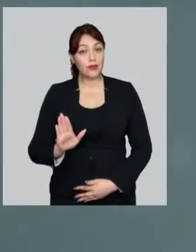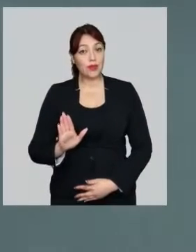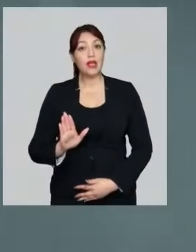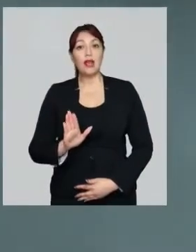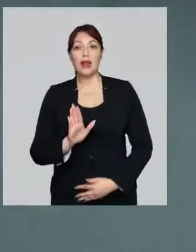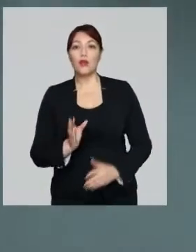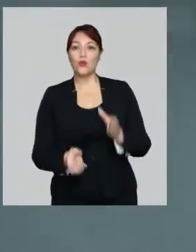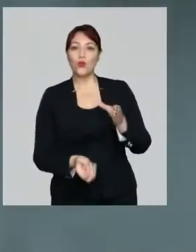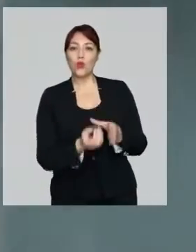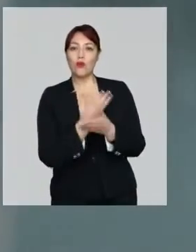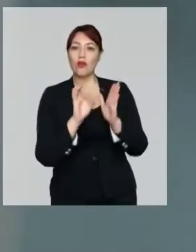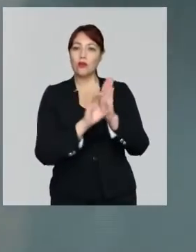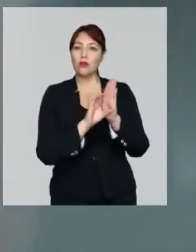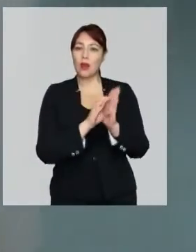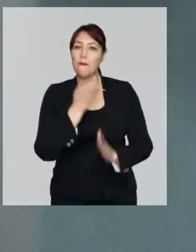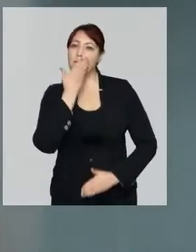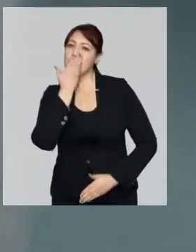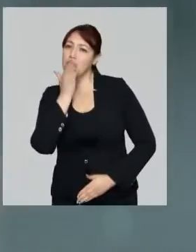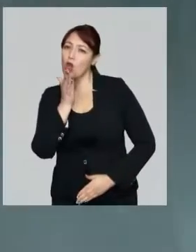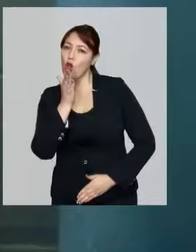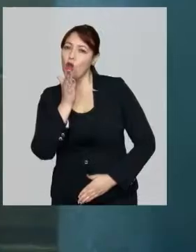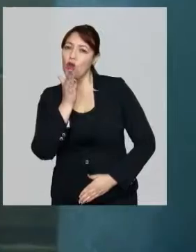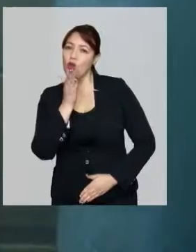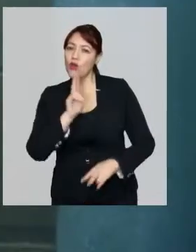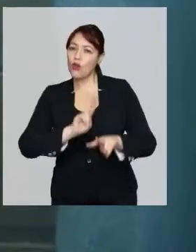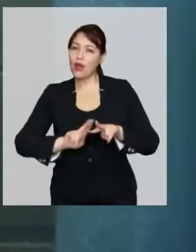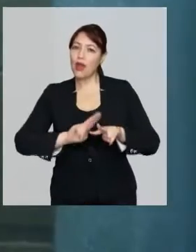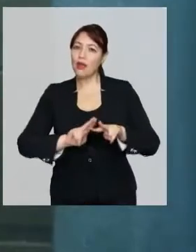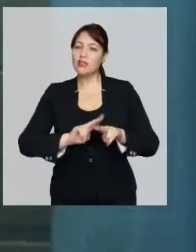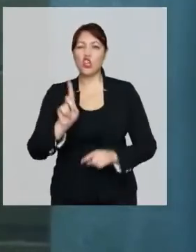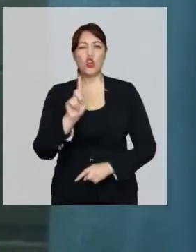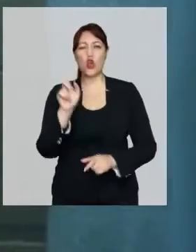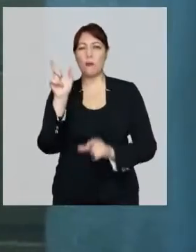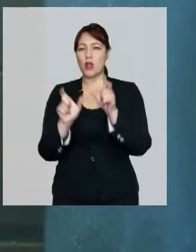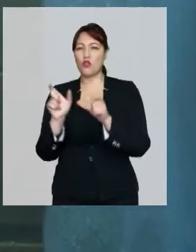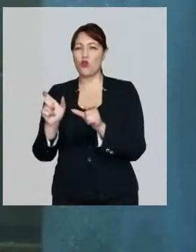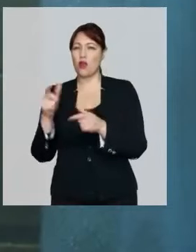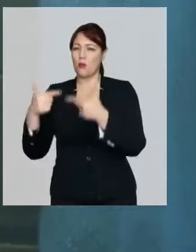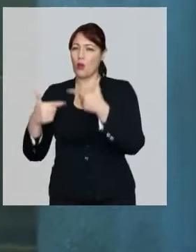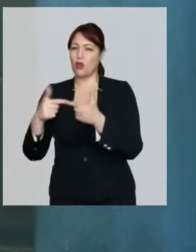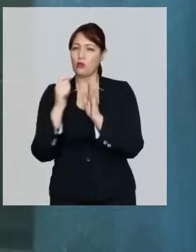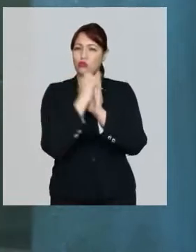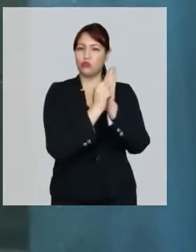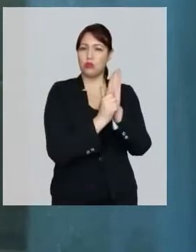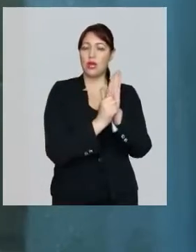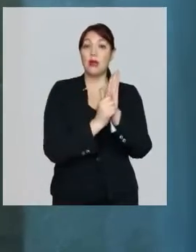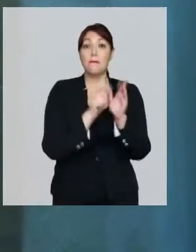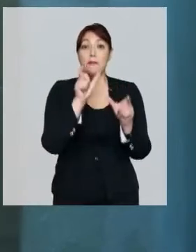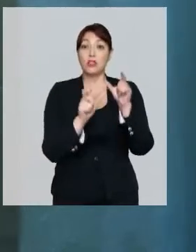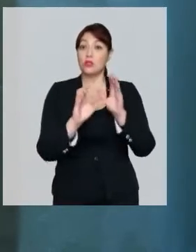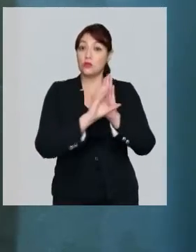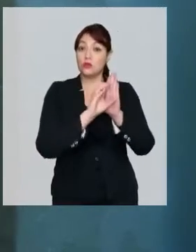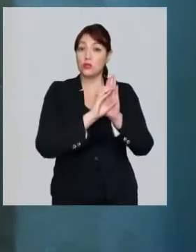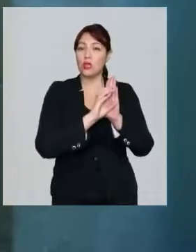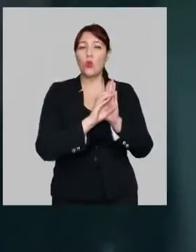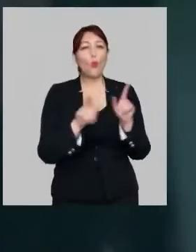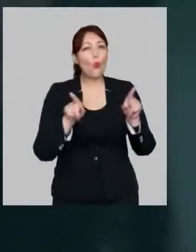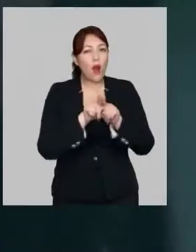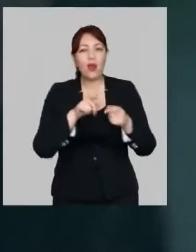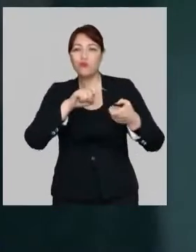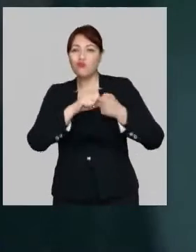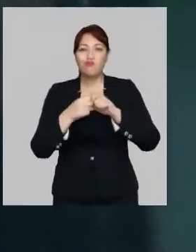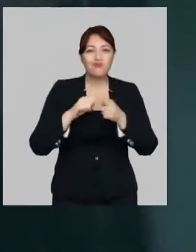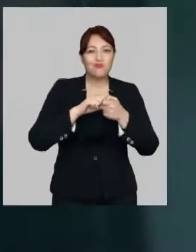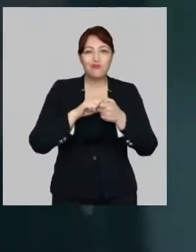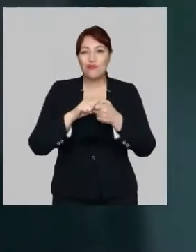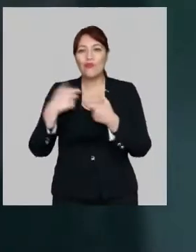que la nueva constitución nos hace mejor? No quería que la escribieran políticos y los convencionales pelearon igual que políticos. Quiero